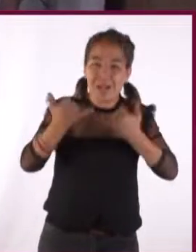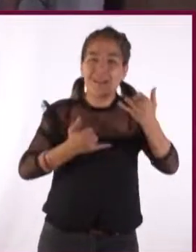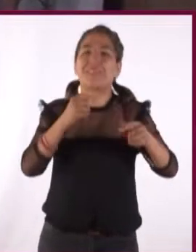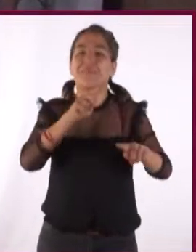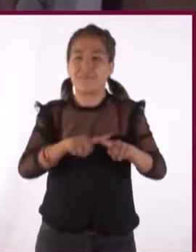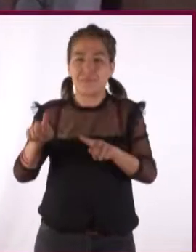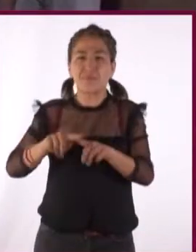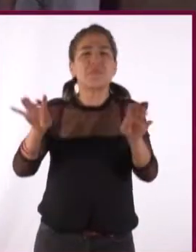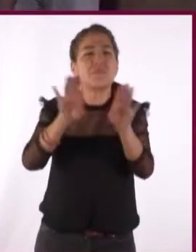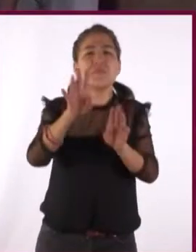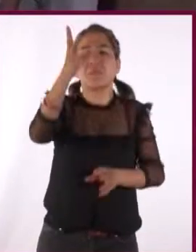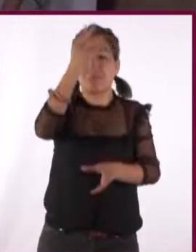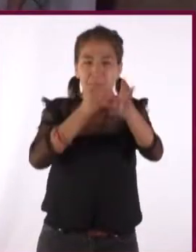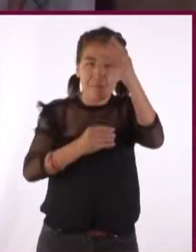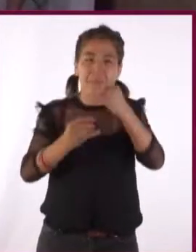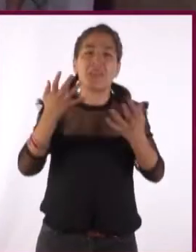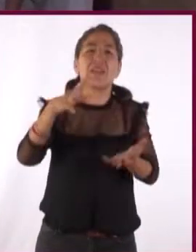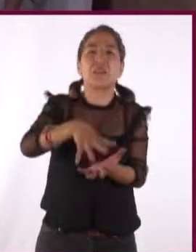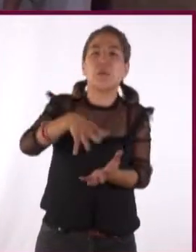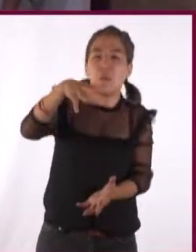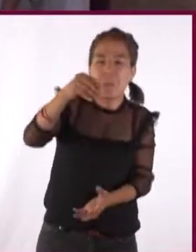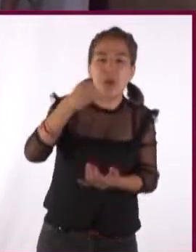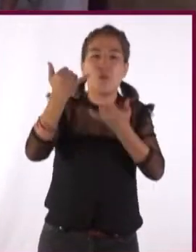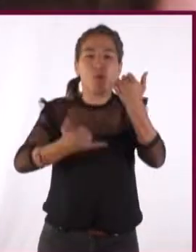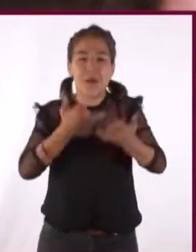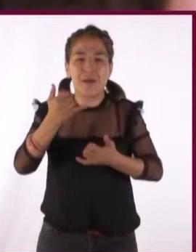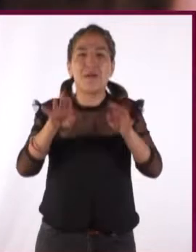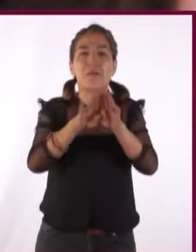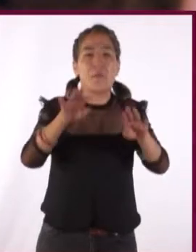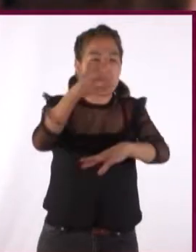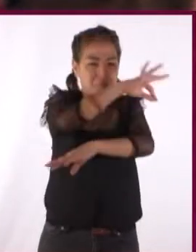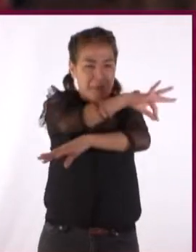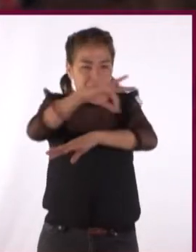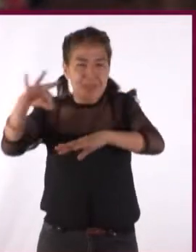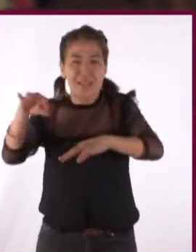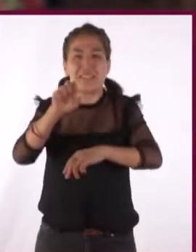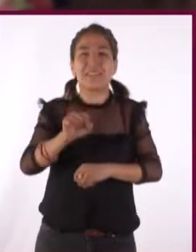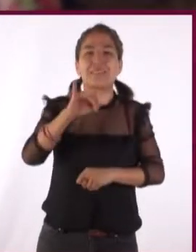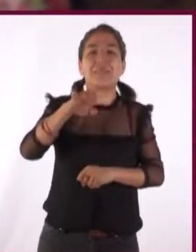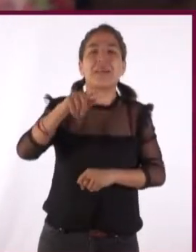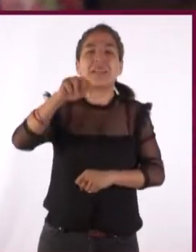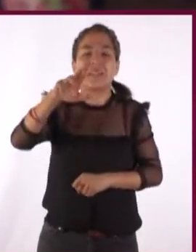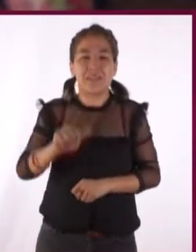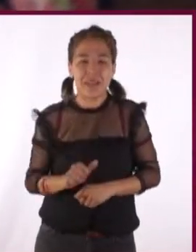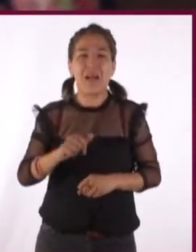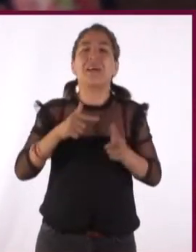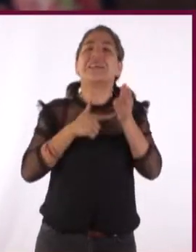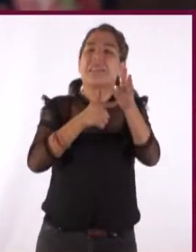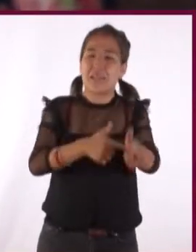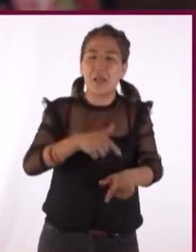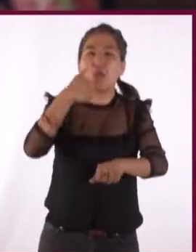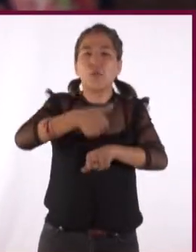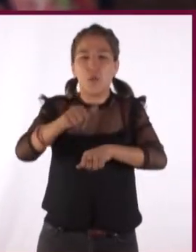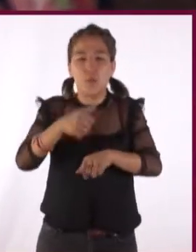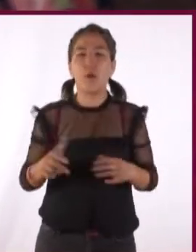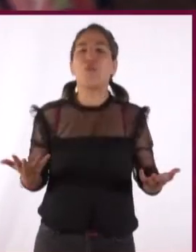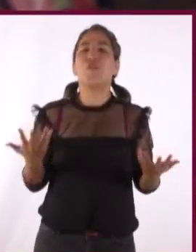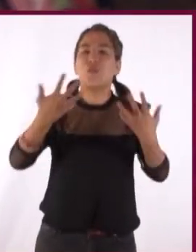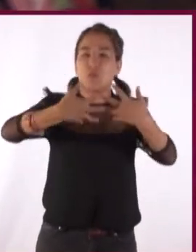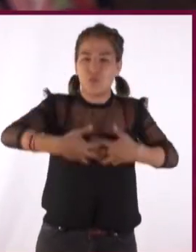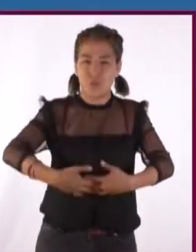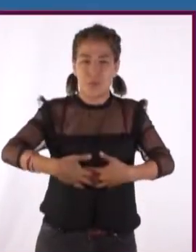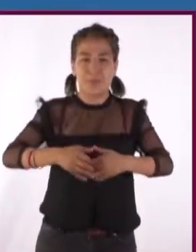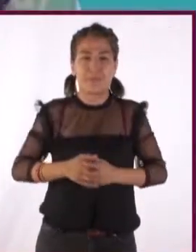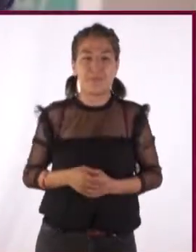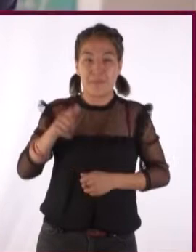significativa, en aprendizajes como geometría, rectas paralelas, simetría, límite y continuidad de una